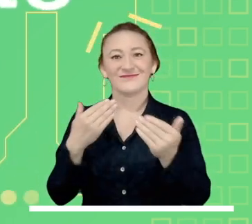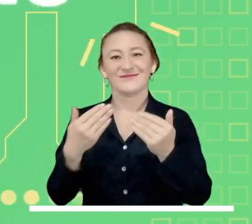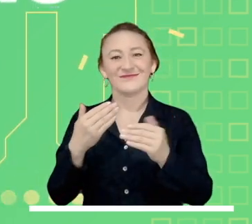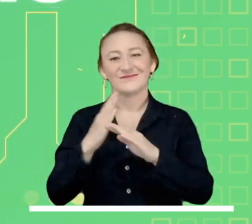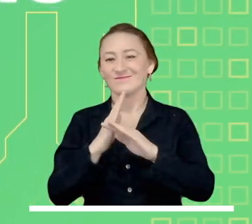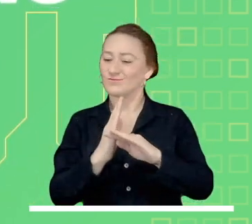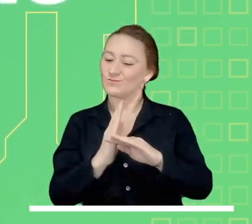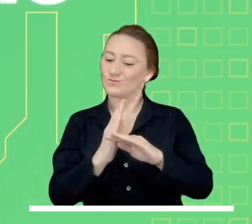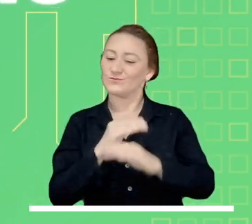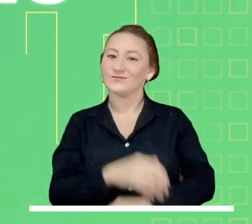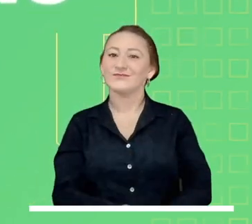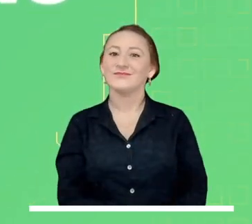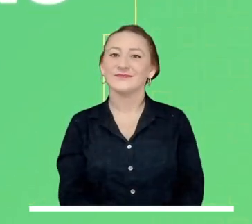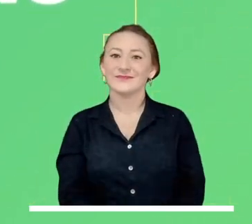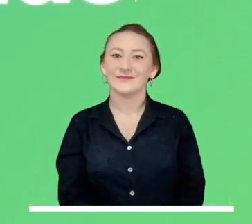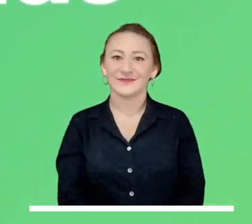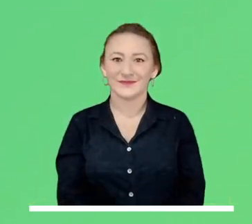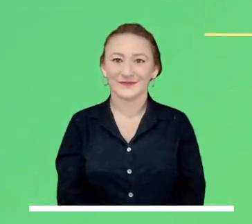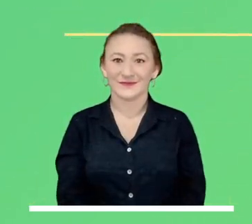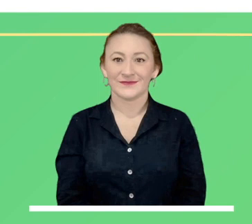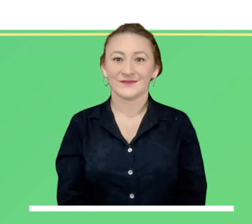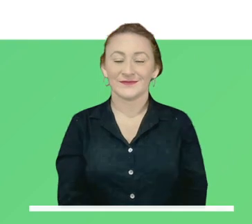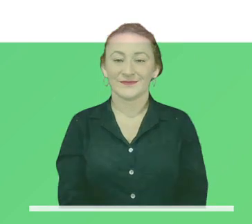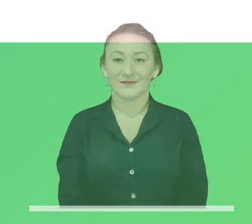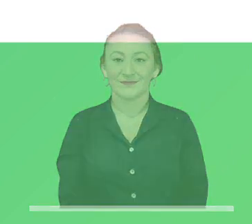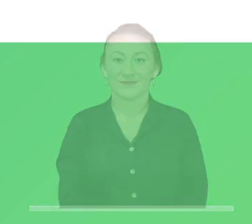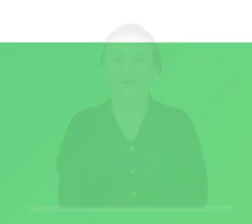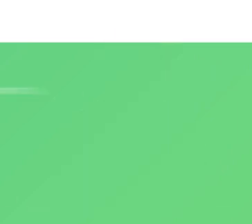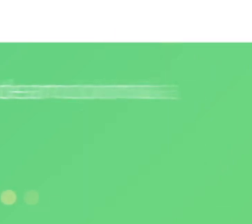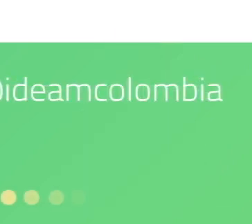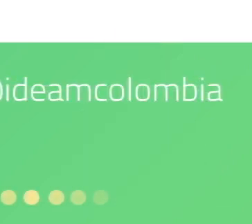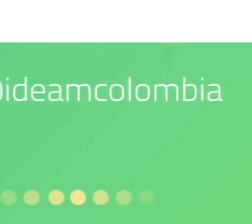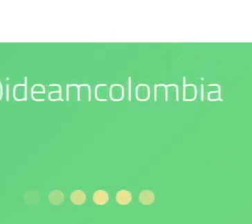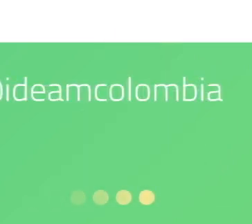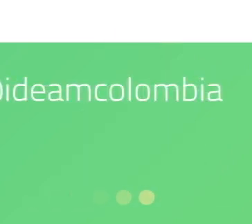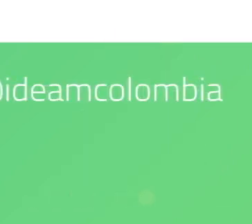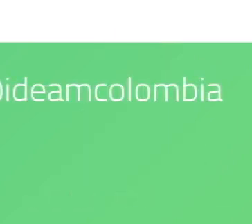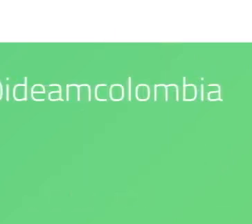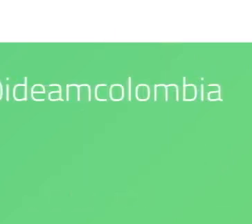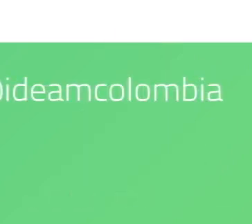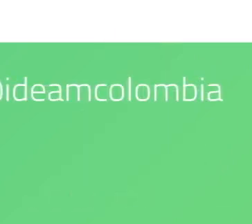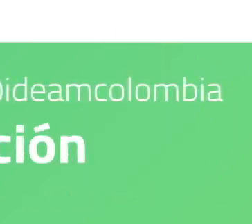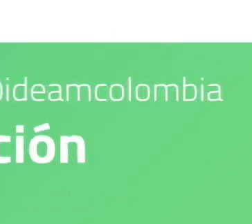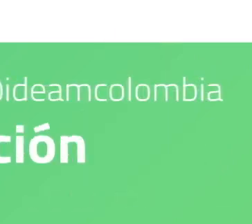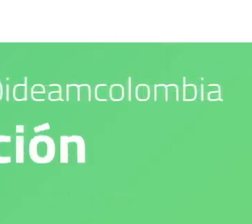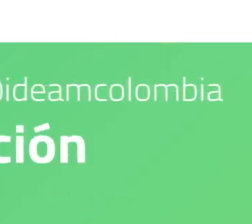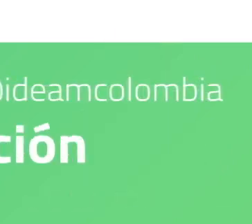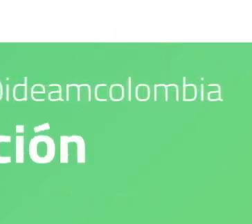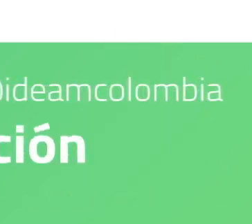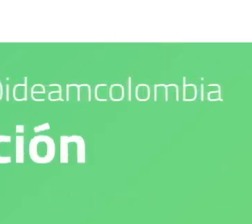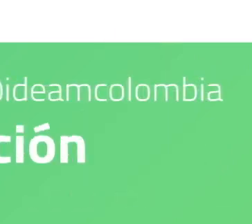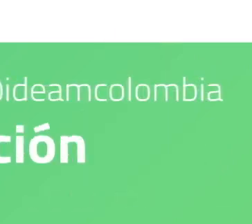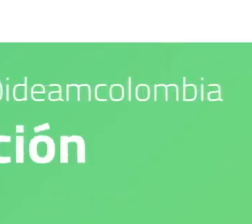en nuestras redes sociales. Nuestro compromiso es con el medio ambiente. IDEAM es confianza y prevención.